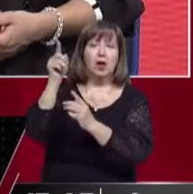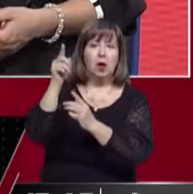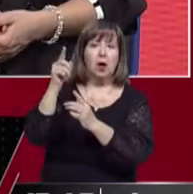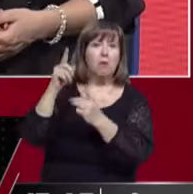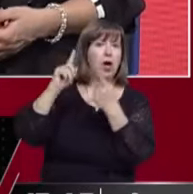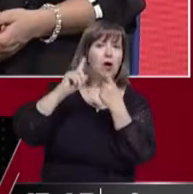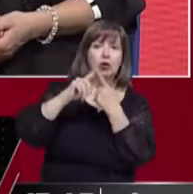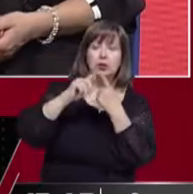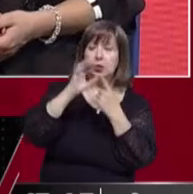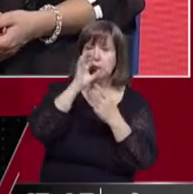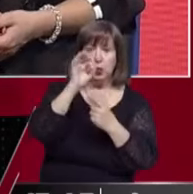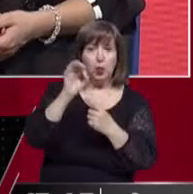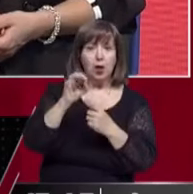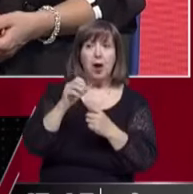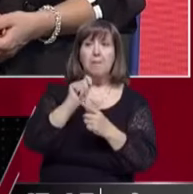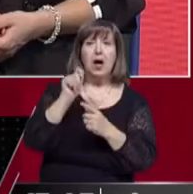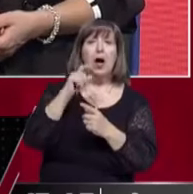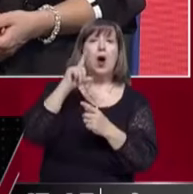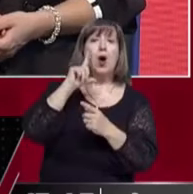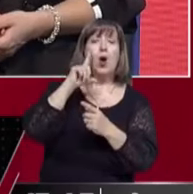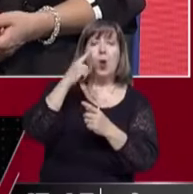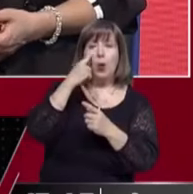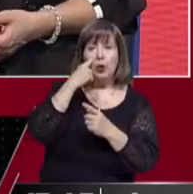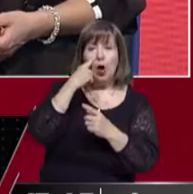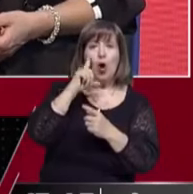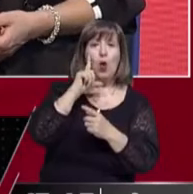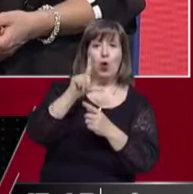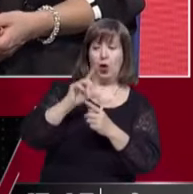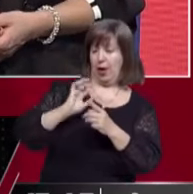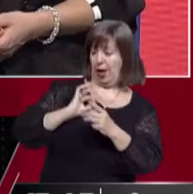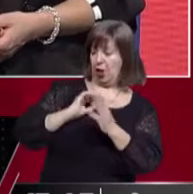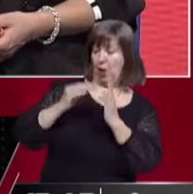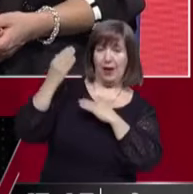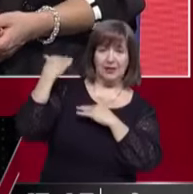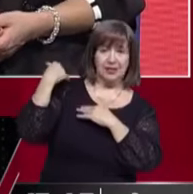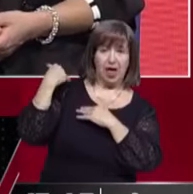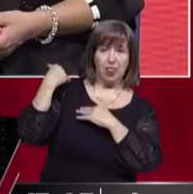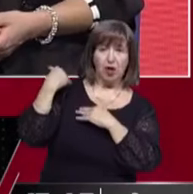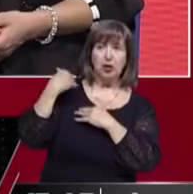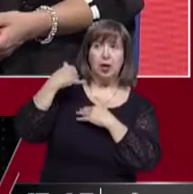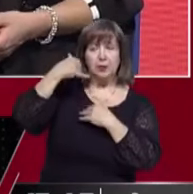no tienen contacto desde junio, julio del año pasado, antes de caer